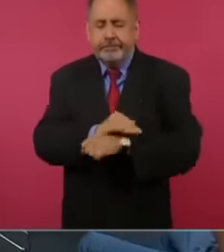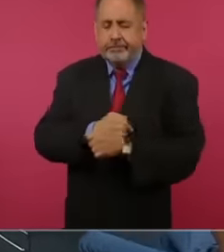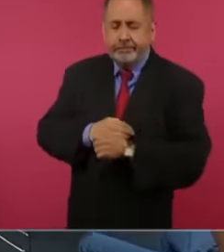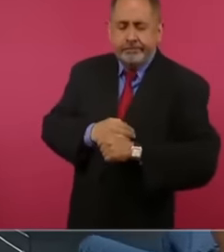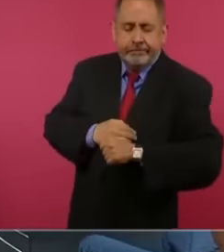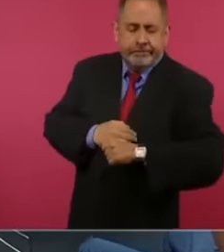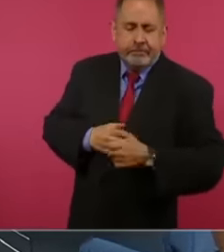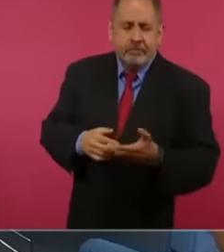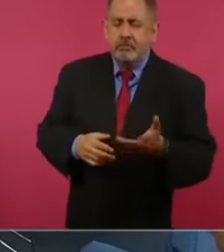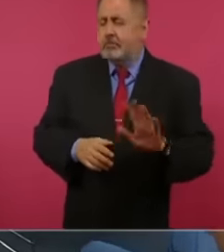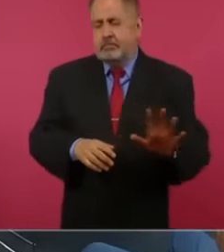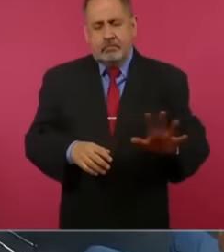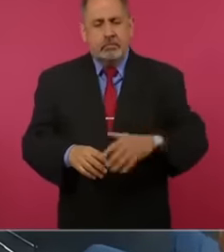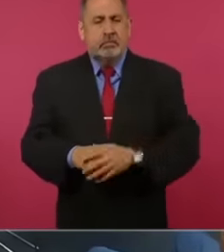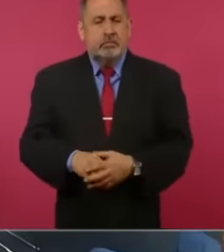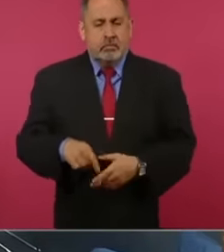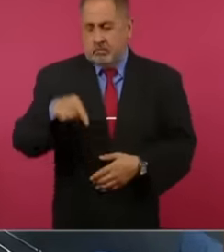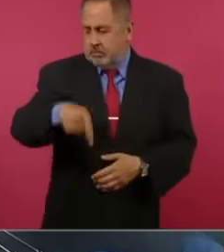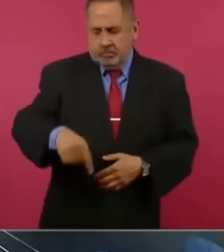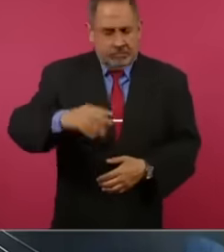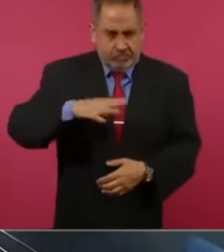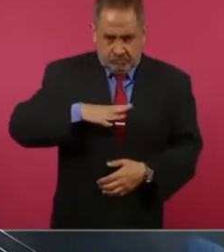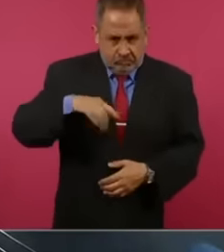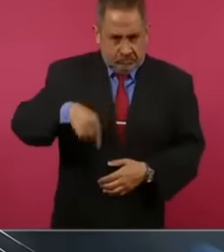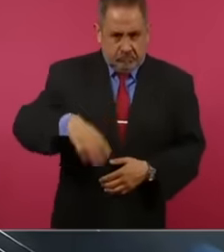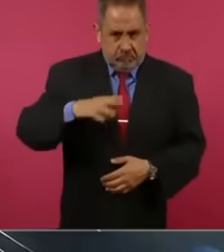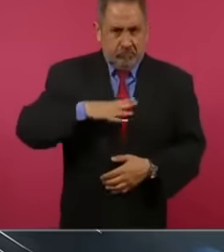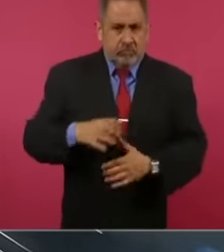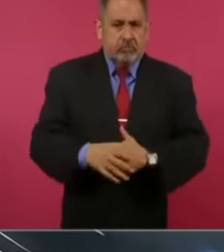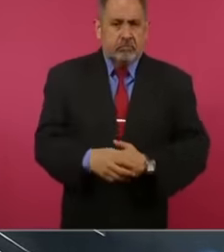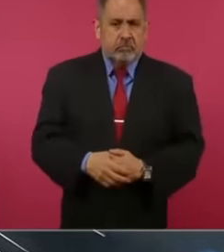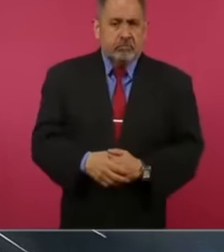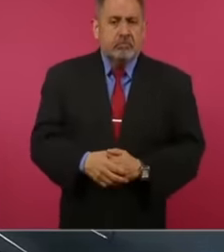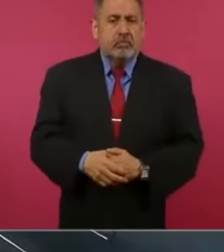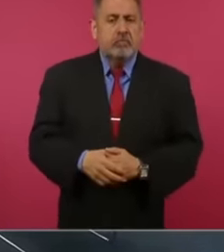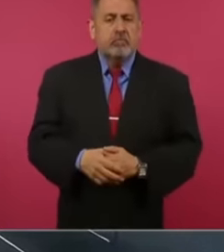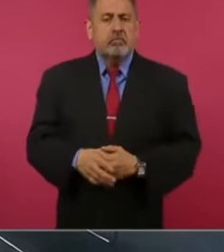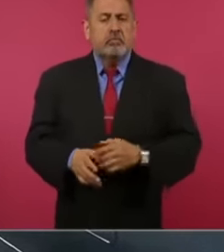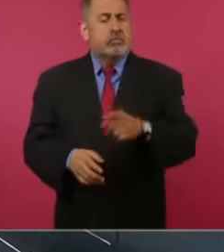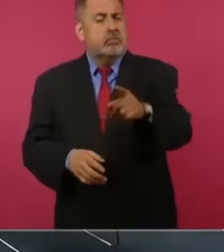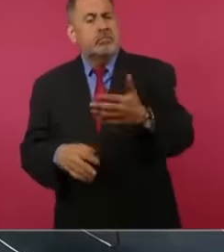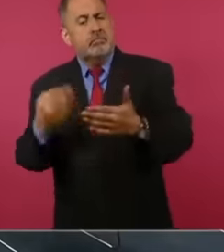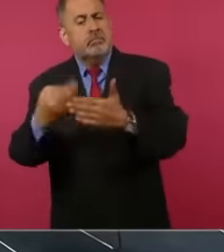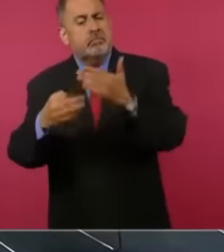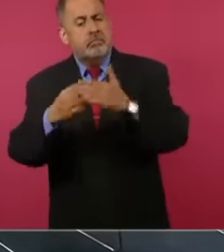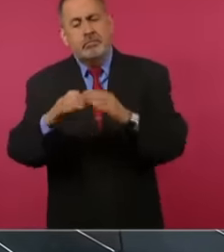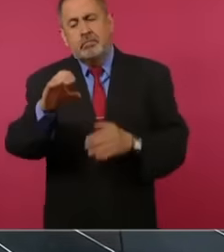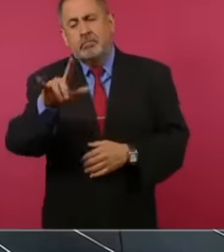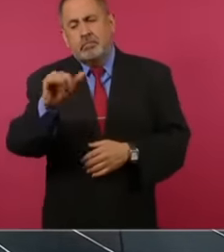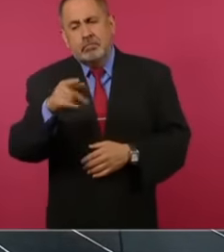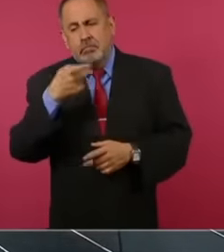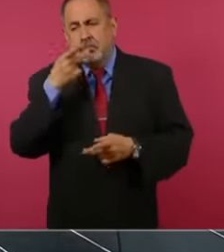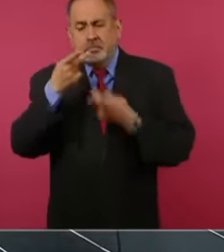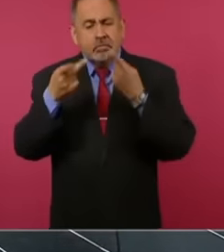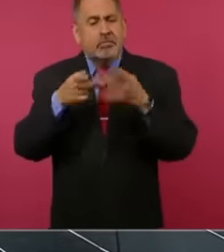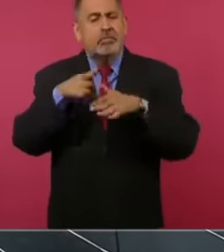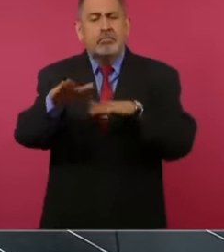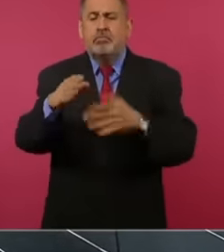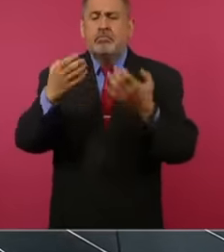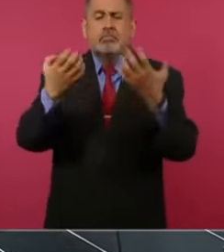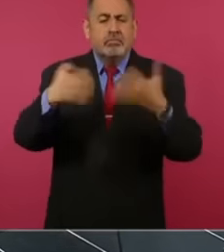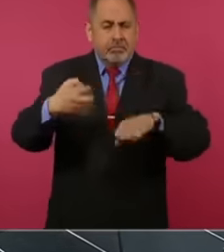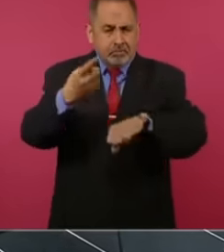que deberían de investigarte. Sí, pero no hay eso aquí. Le faltaron a Claudia también los que están en las embajadas y consulados,